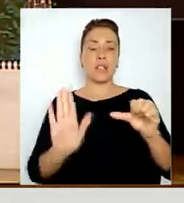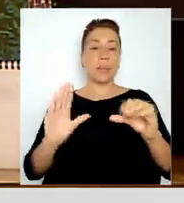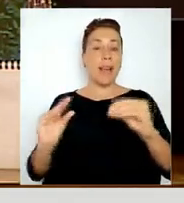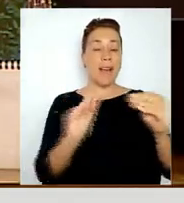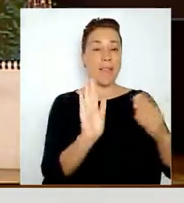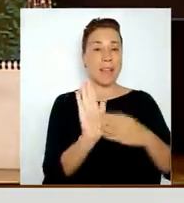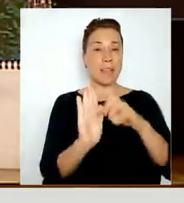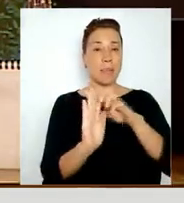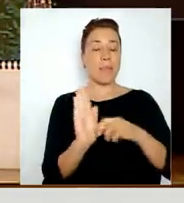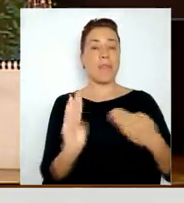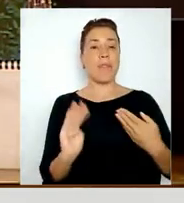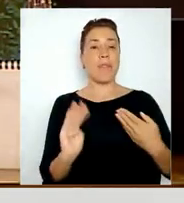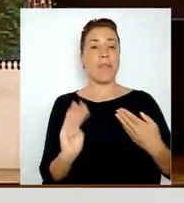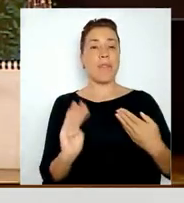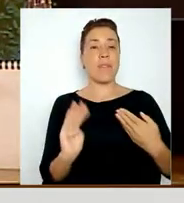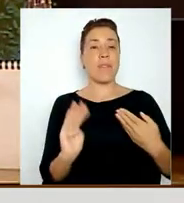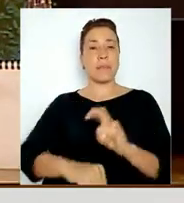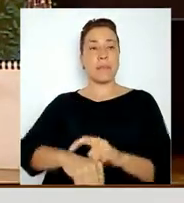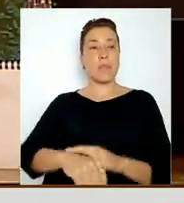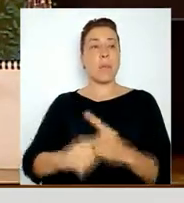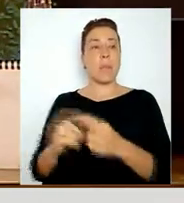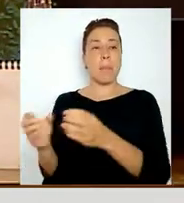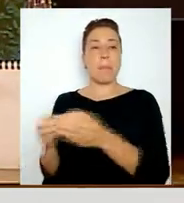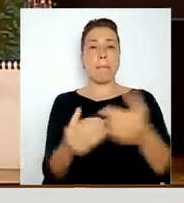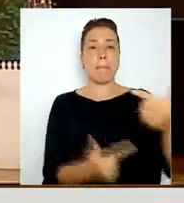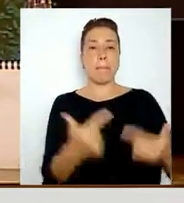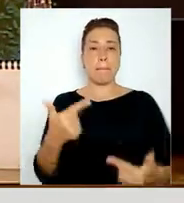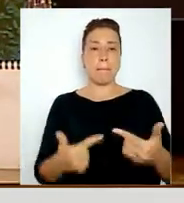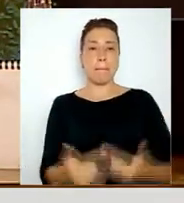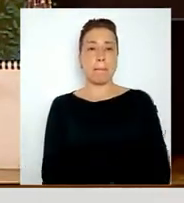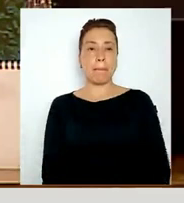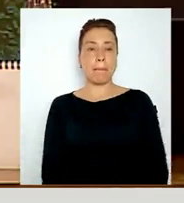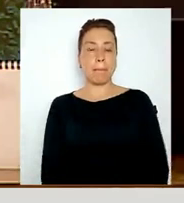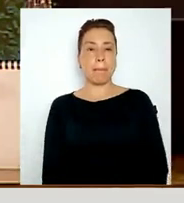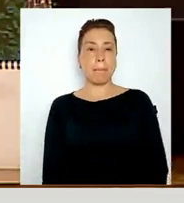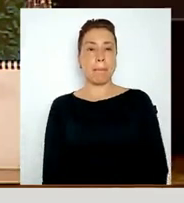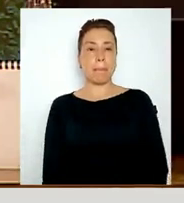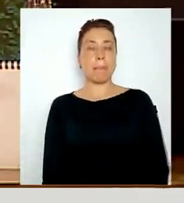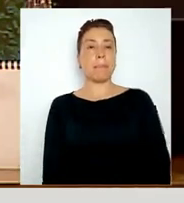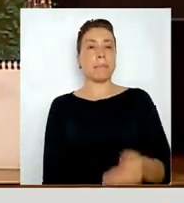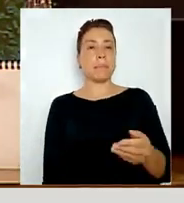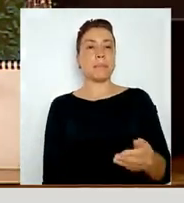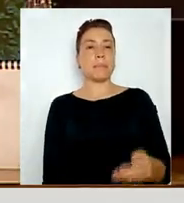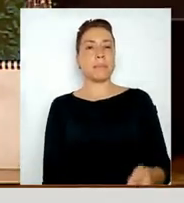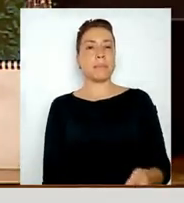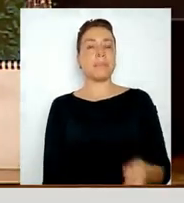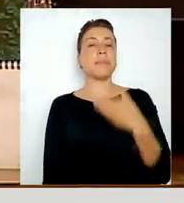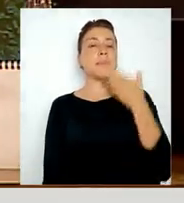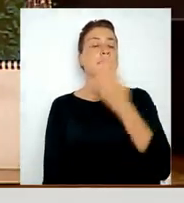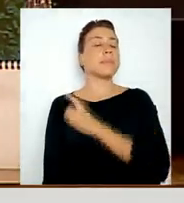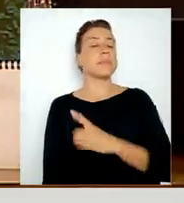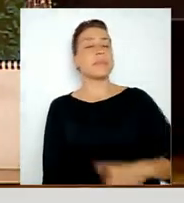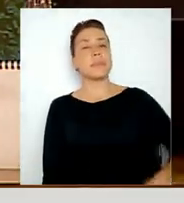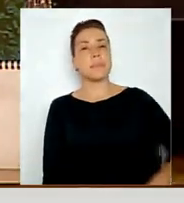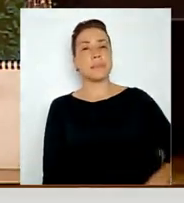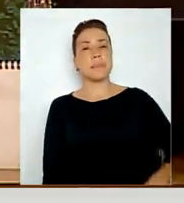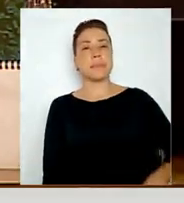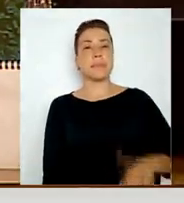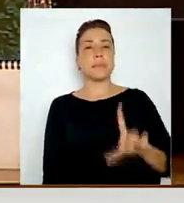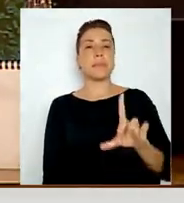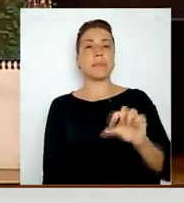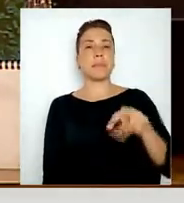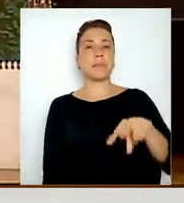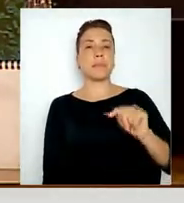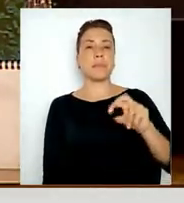otorgarán tres minutos por bancada Se ofrece la palabra al diputado señor Andrés adelante